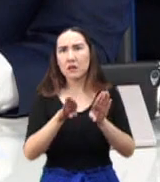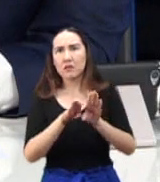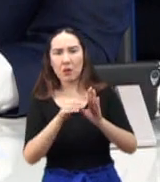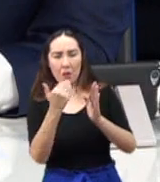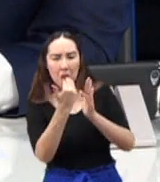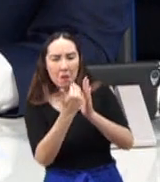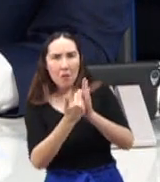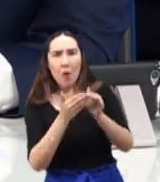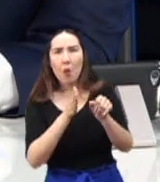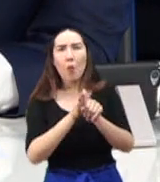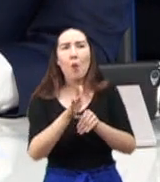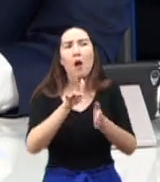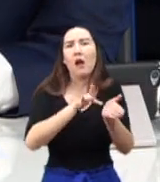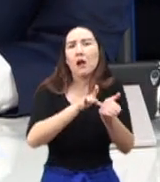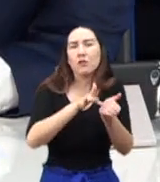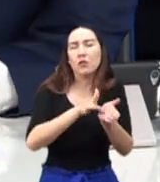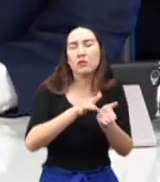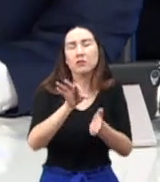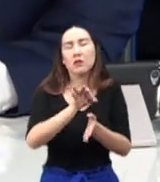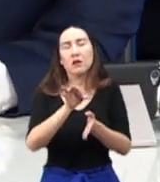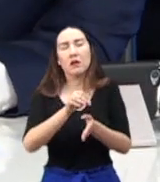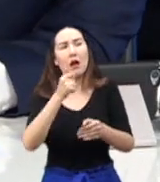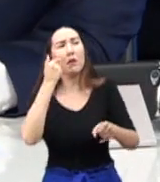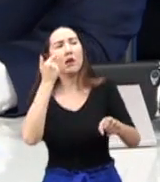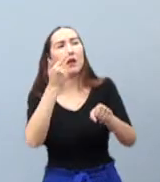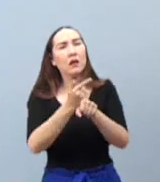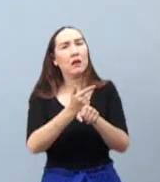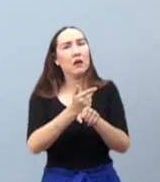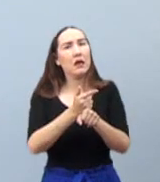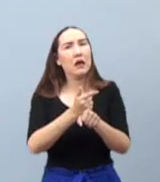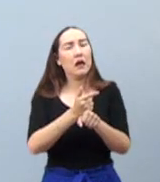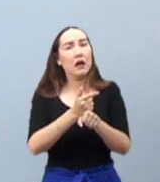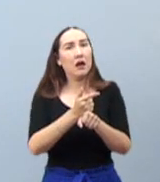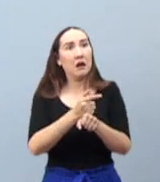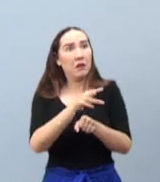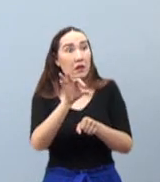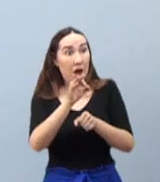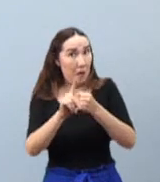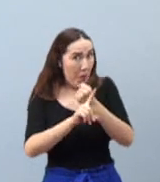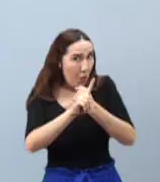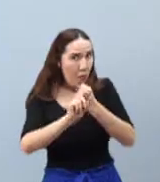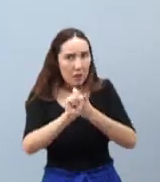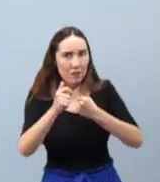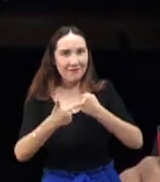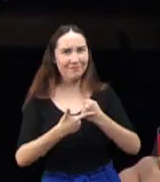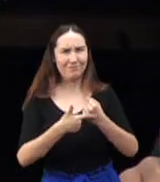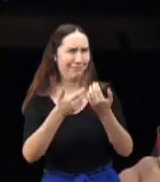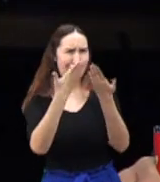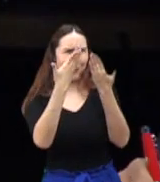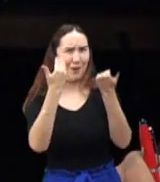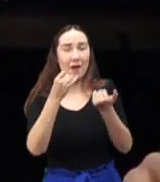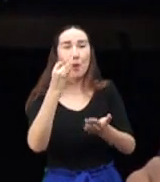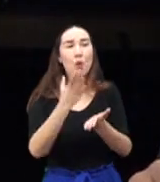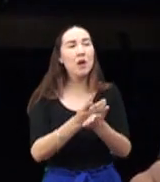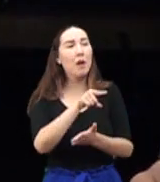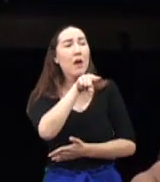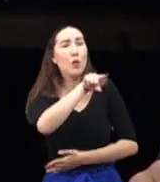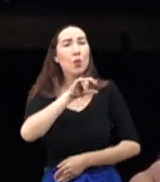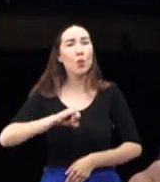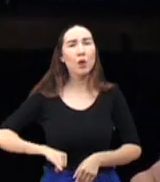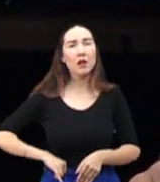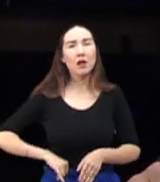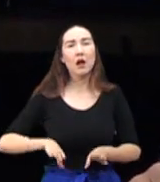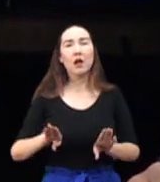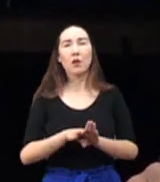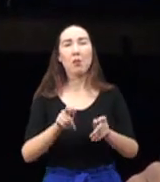nos iban a beneficiar, o si pudiésemos detectar cómo nos iban a afectar. Entonces, nada más te interesaba estarte